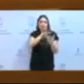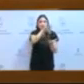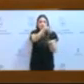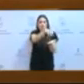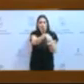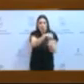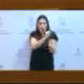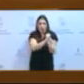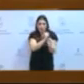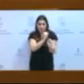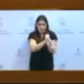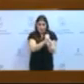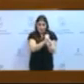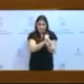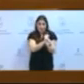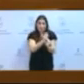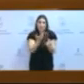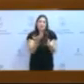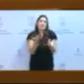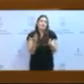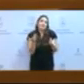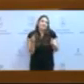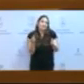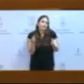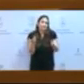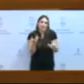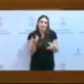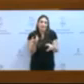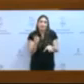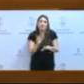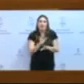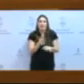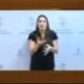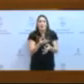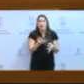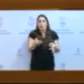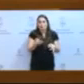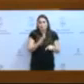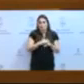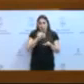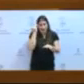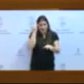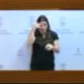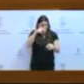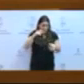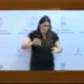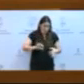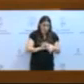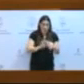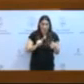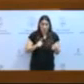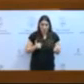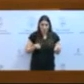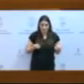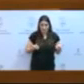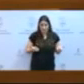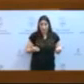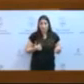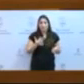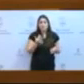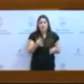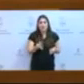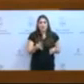En definitiva, era un momento, bueno, pues tal vez oportuno para este tipo de iniciativa. Y dicho eso, y después de